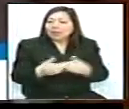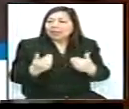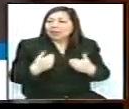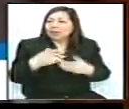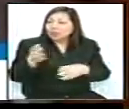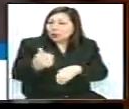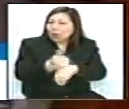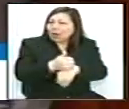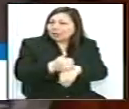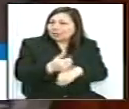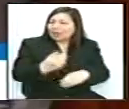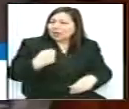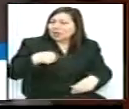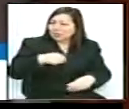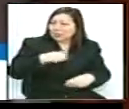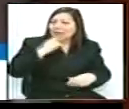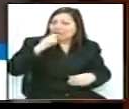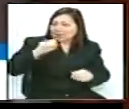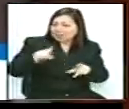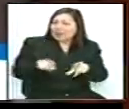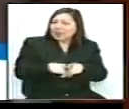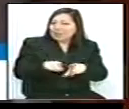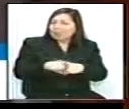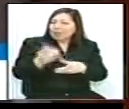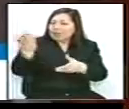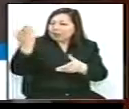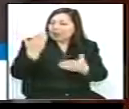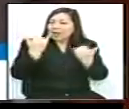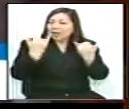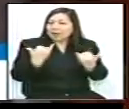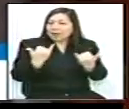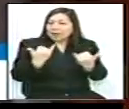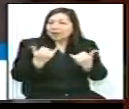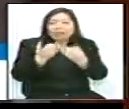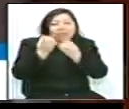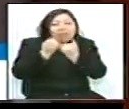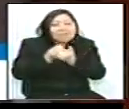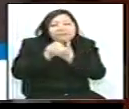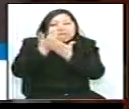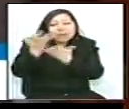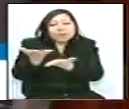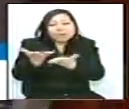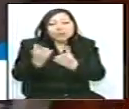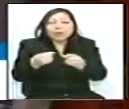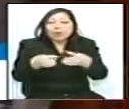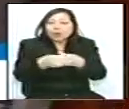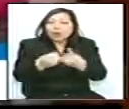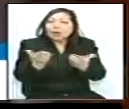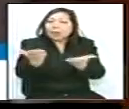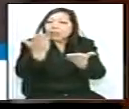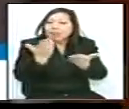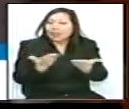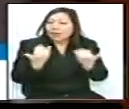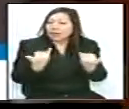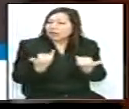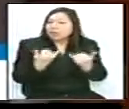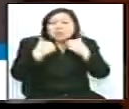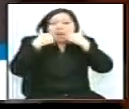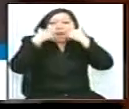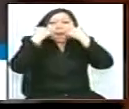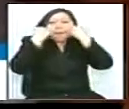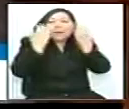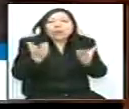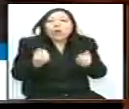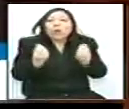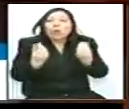sus asesores. Nosotros requerimos también participar acá con la información que nuestros equipos nos proporcionan. Es una vergüenza